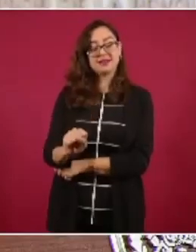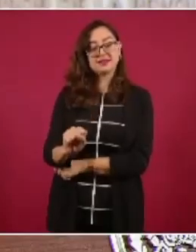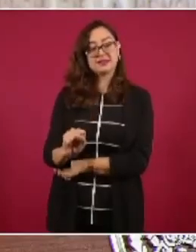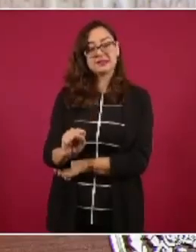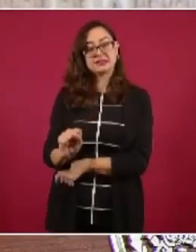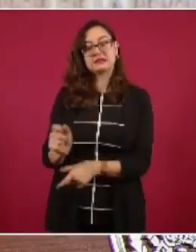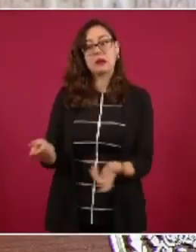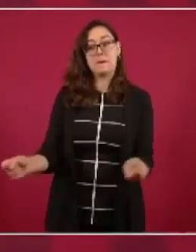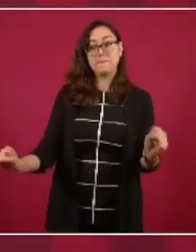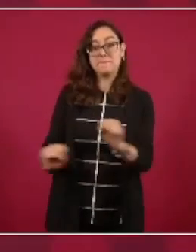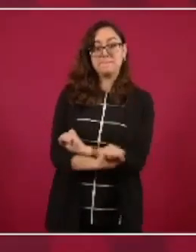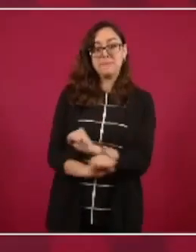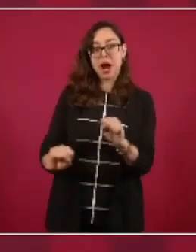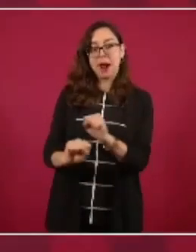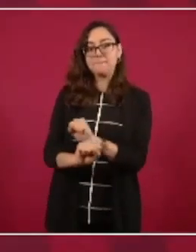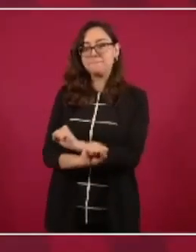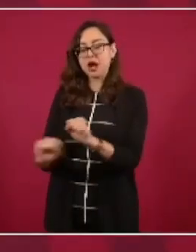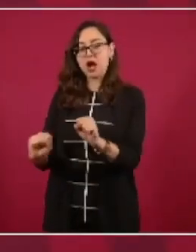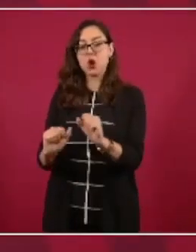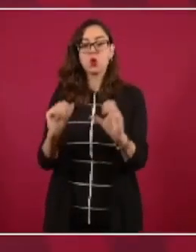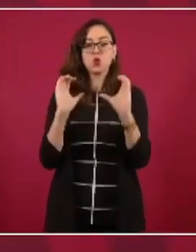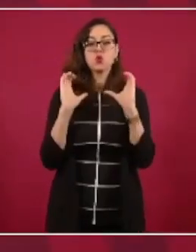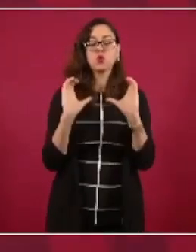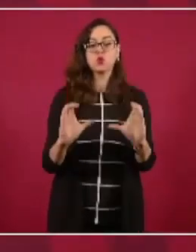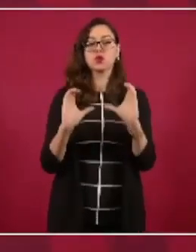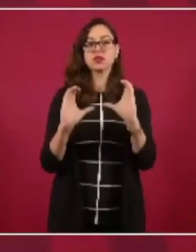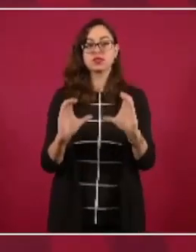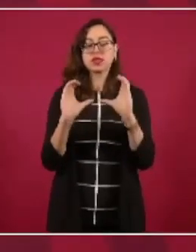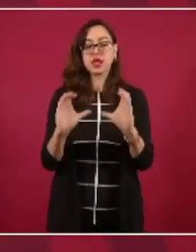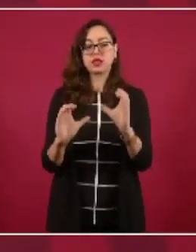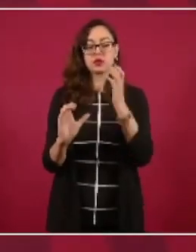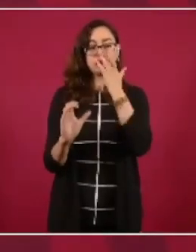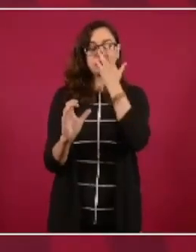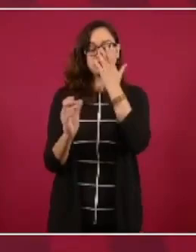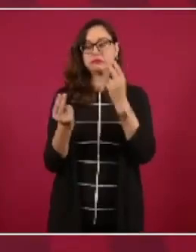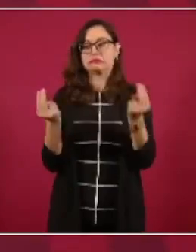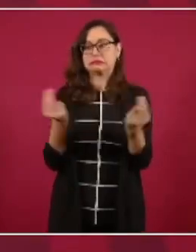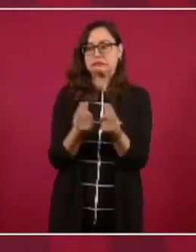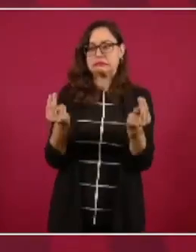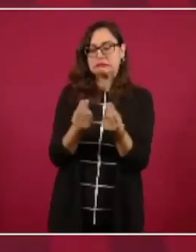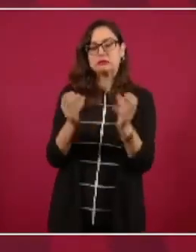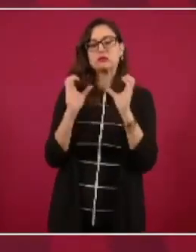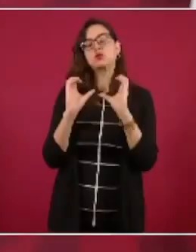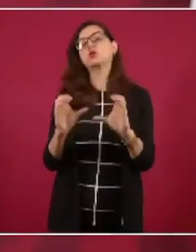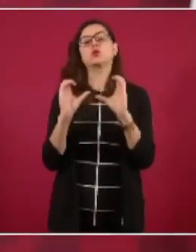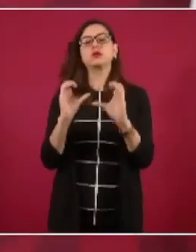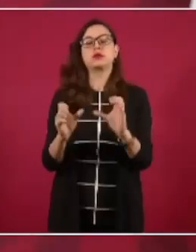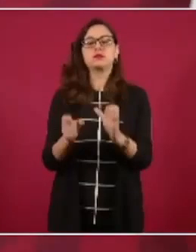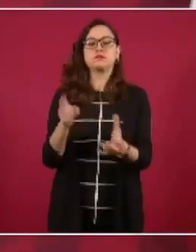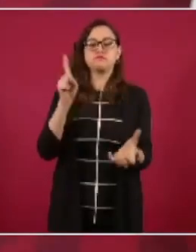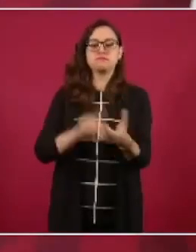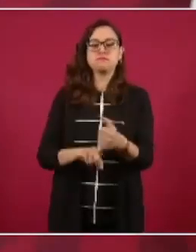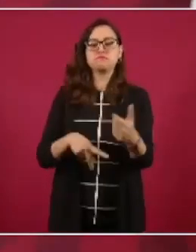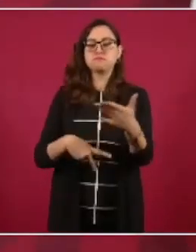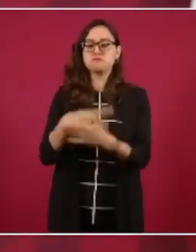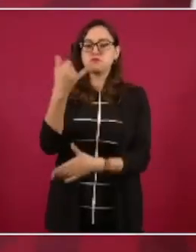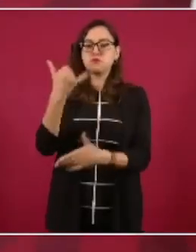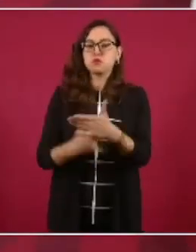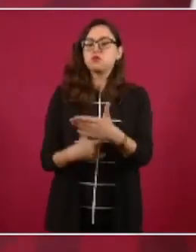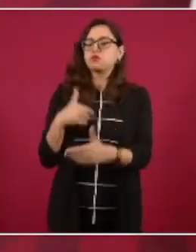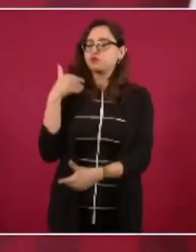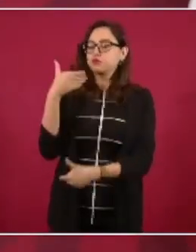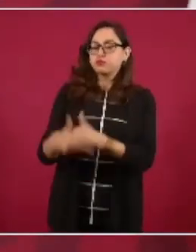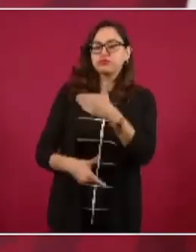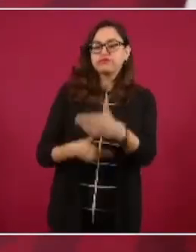Es un proyecto pues que lleva tiempo